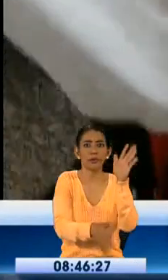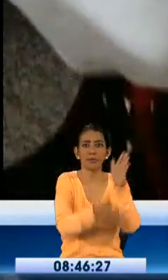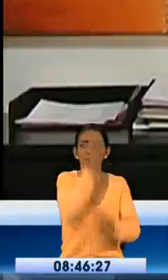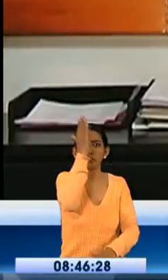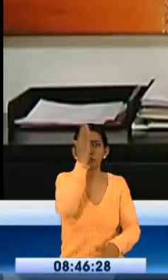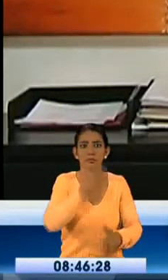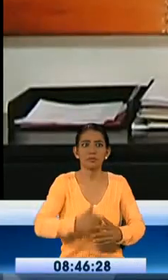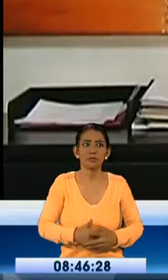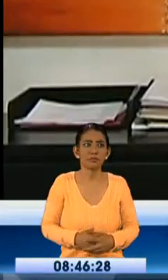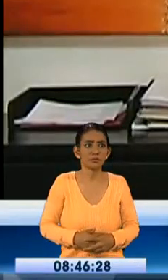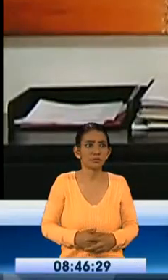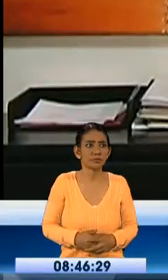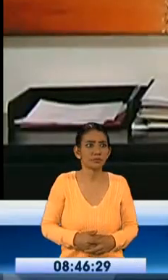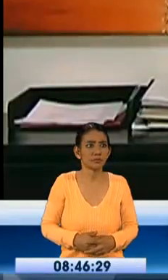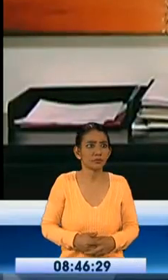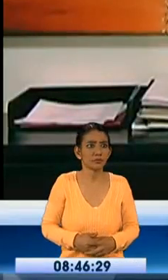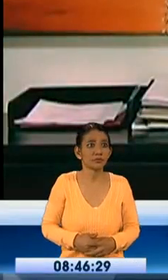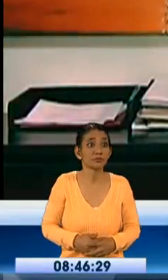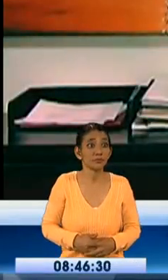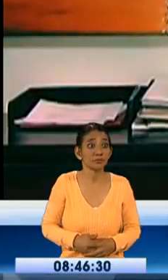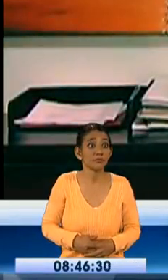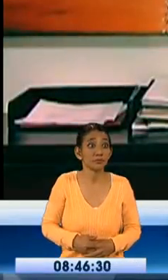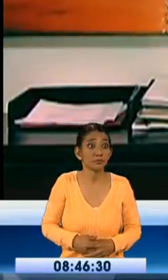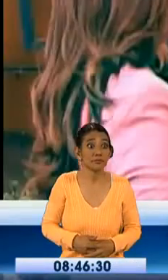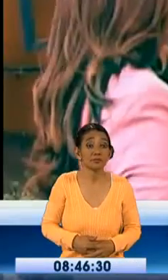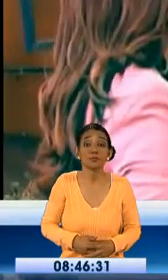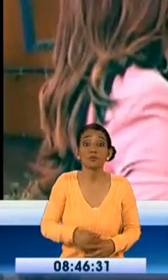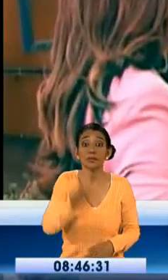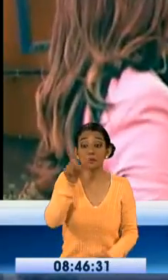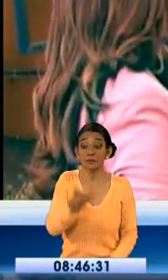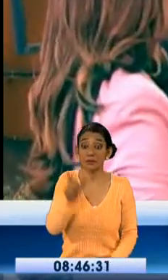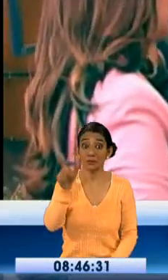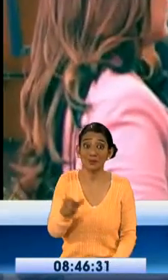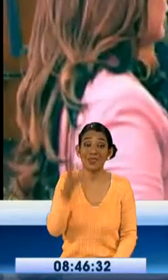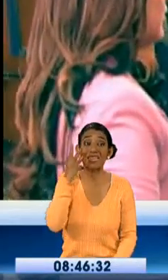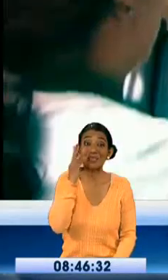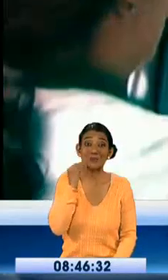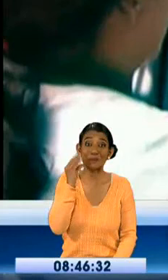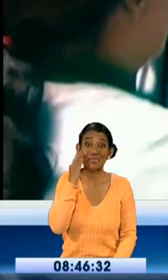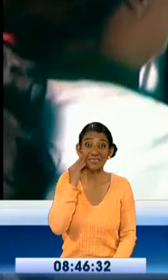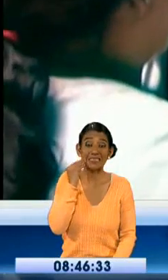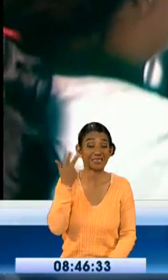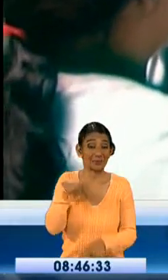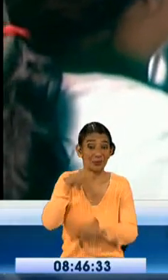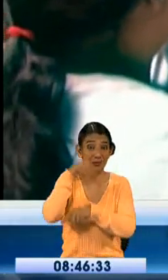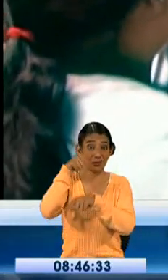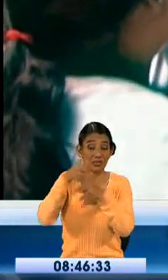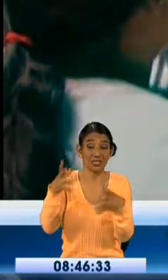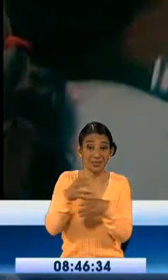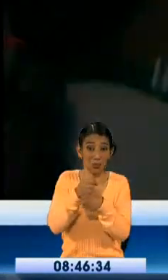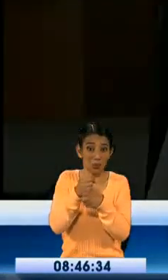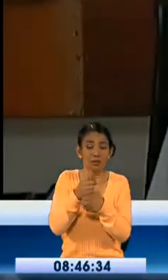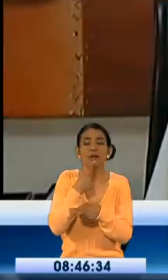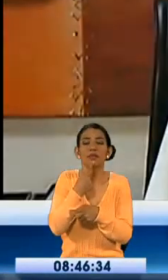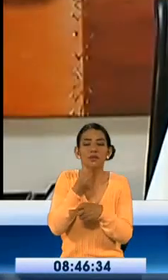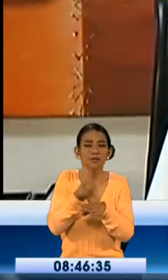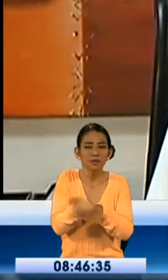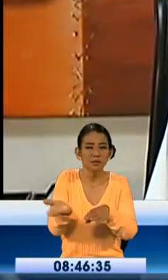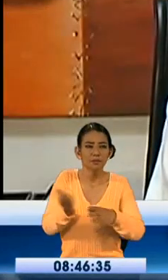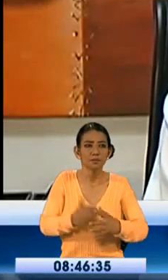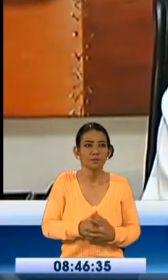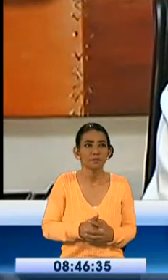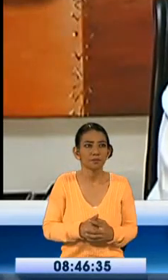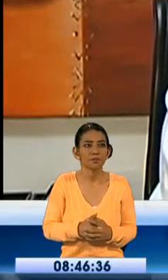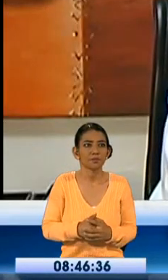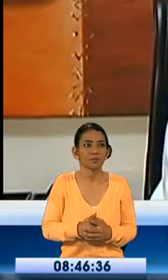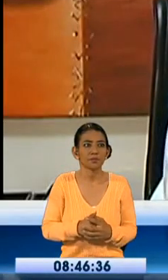mercancía. Que le dé su número de cuenta. Ante esto, dos expertos en seguridad informática dan algunas recomendaciones. No es únicamente cuestión